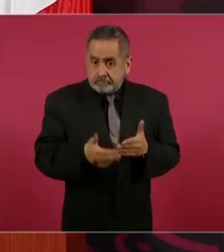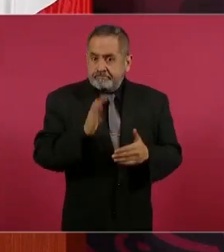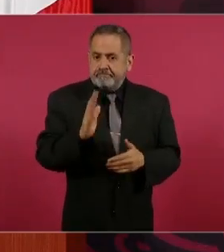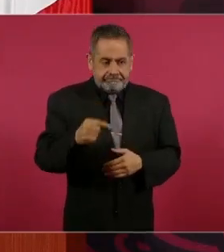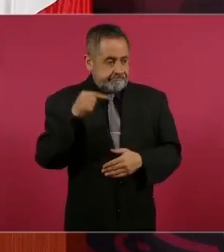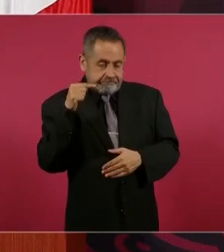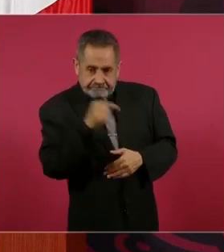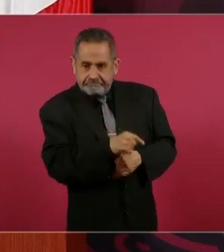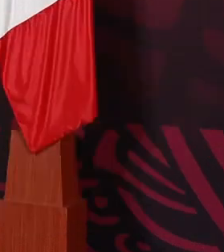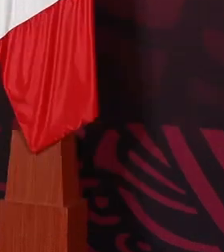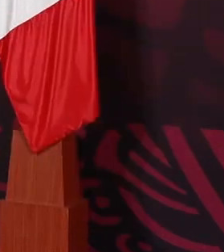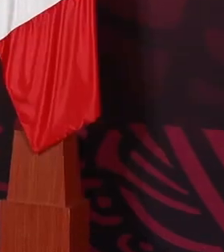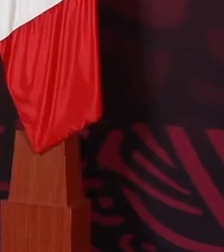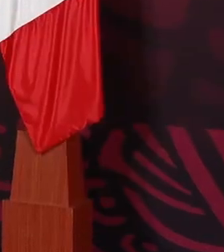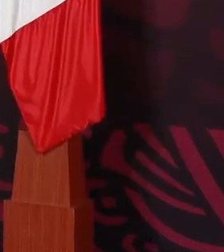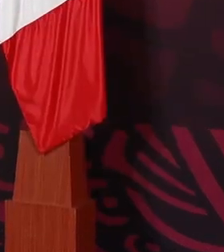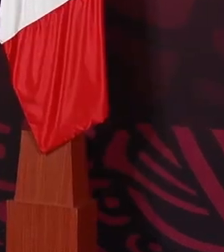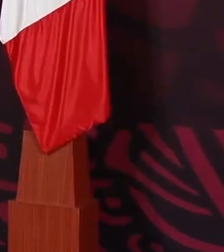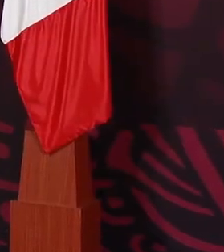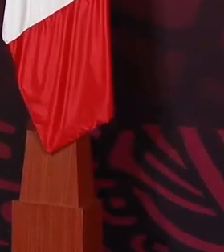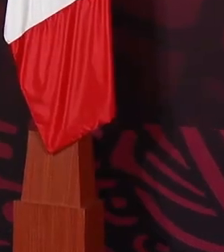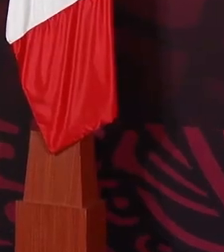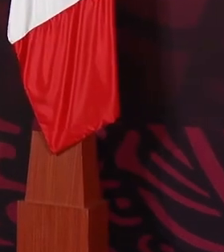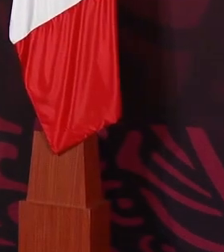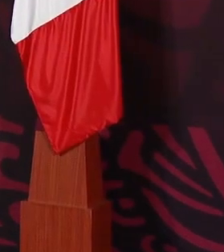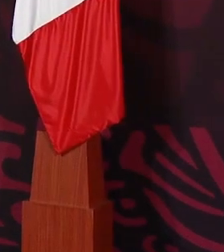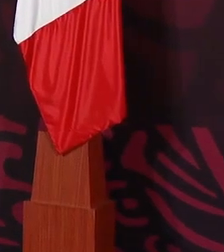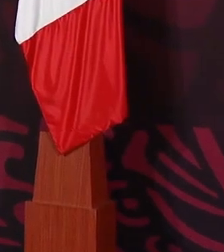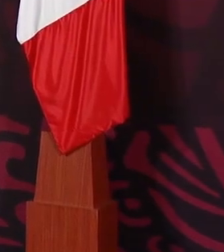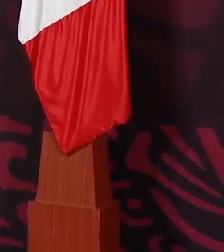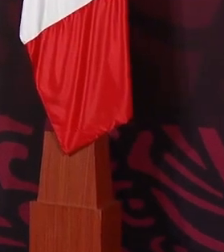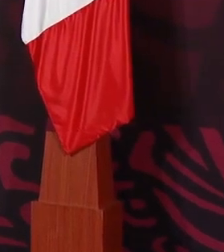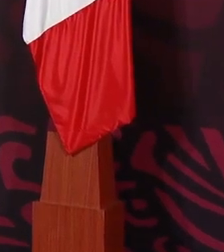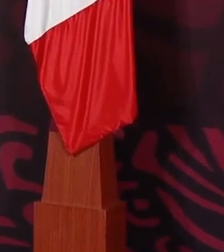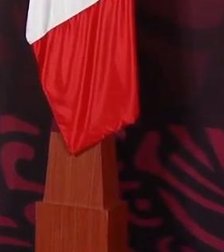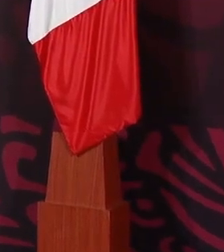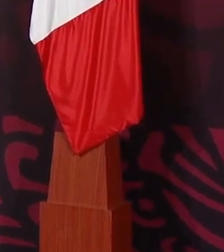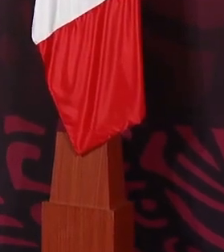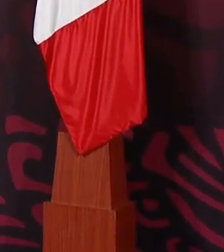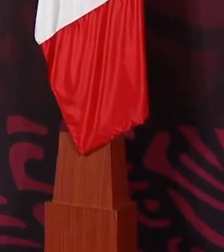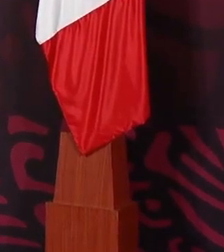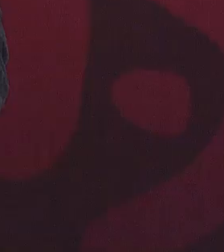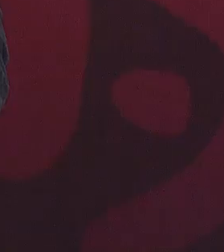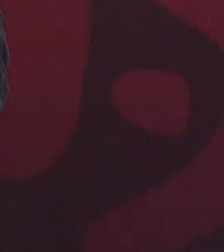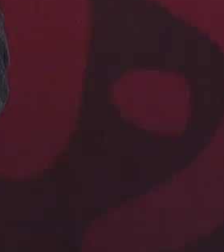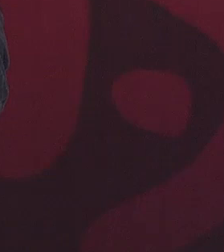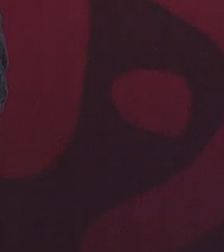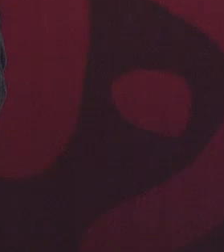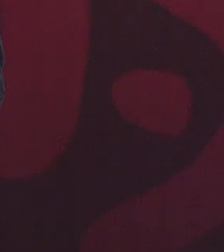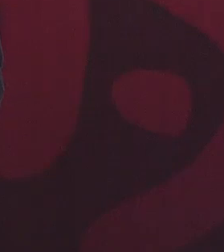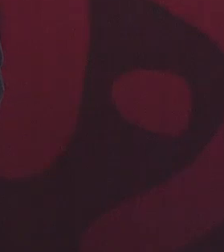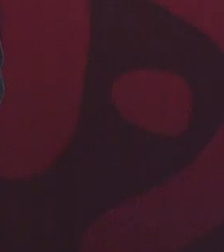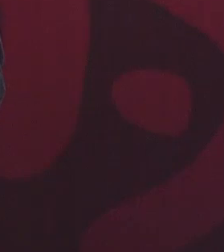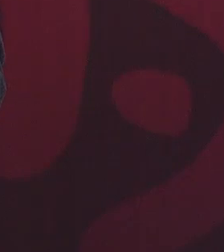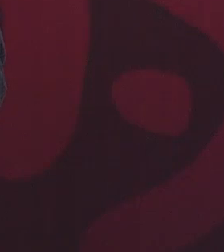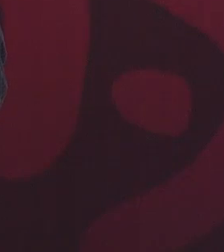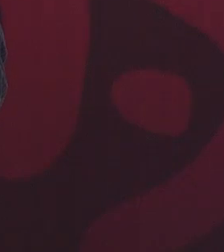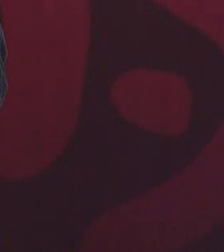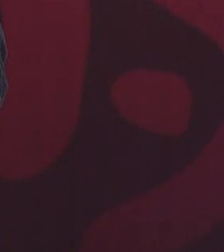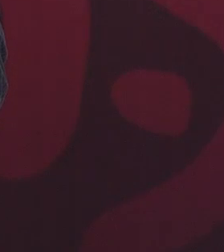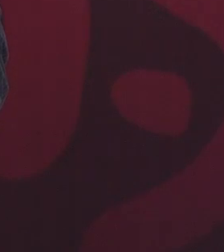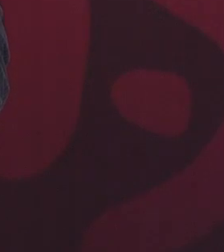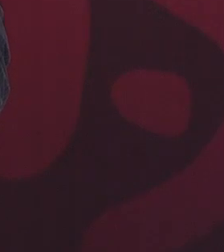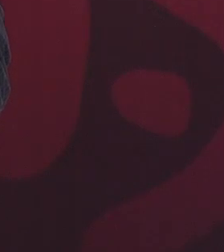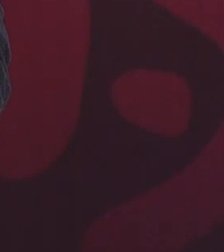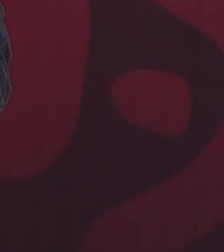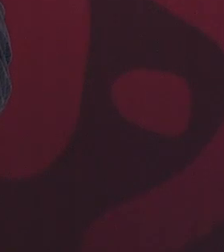Por eso no se desarrolló el Istmo, pero ahora